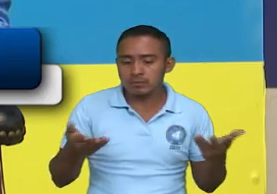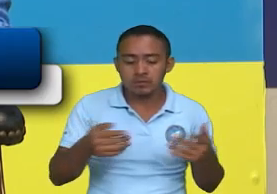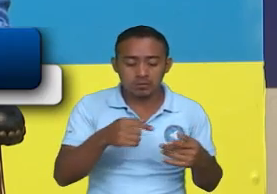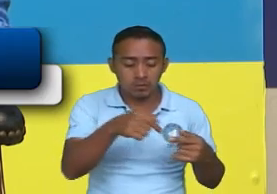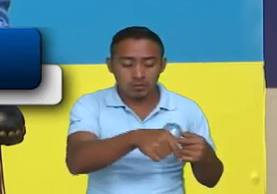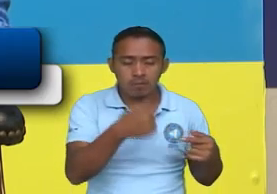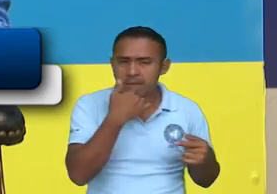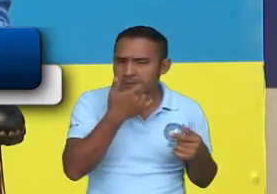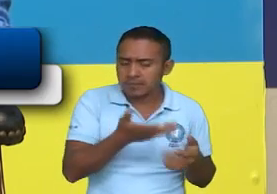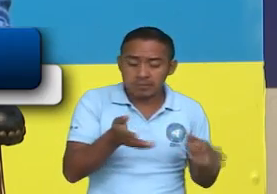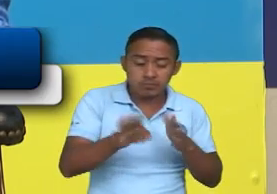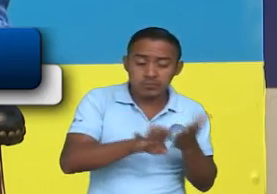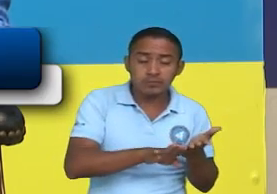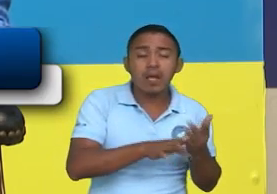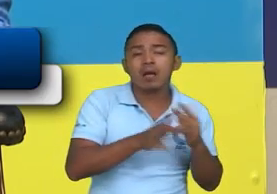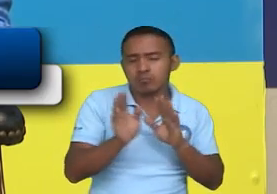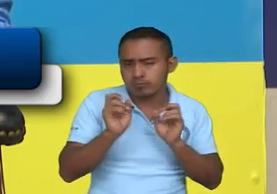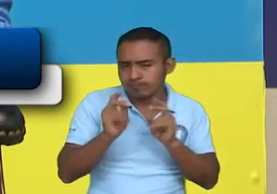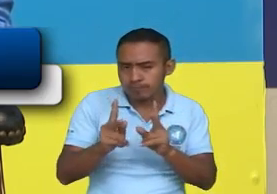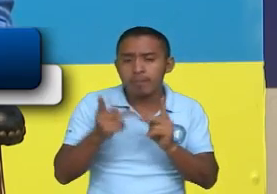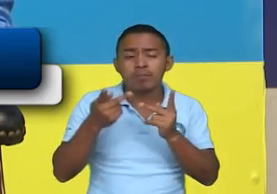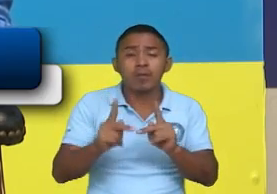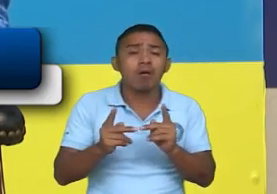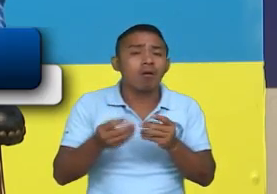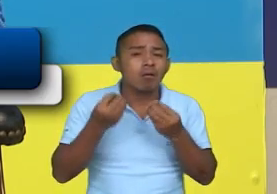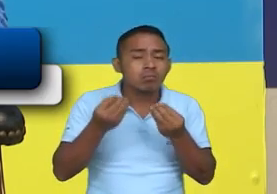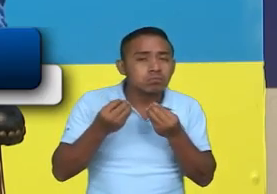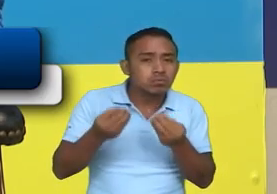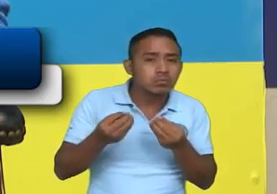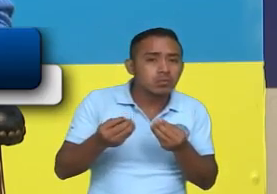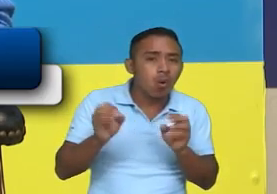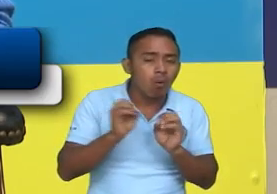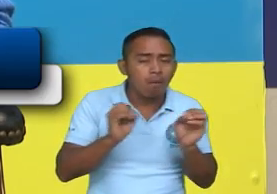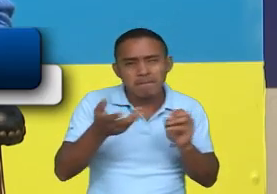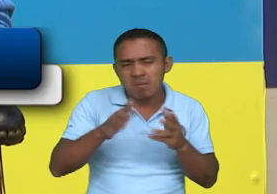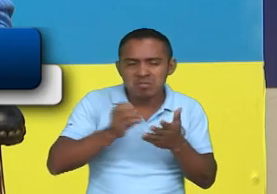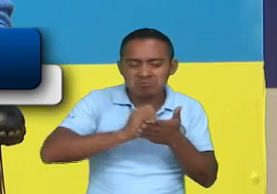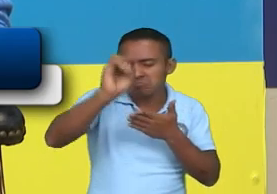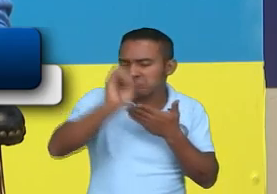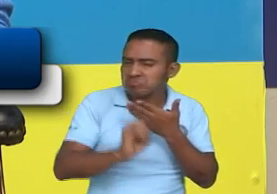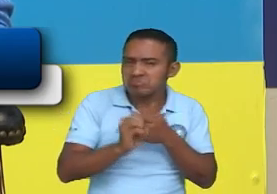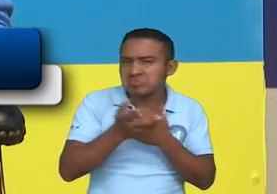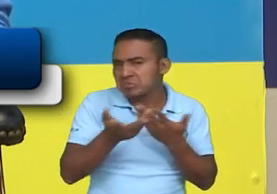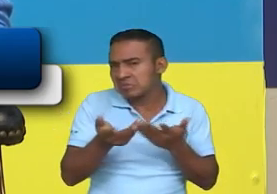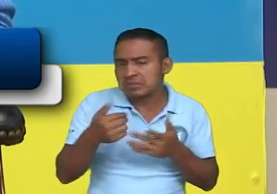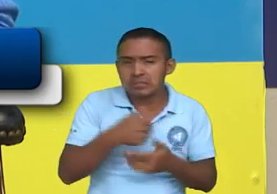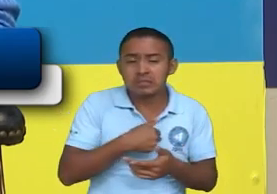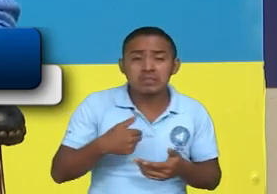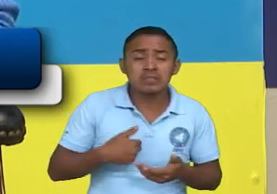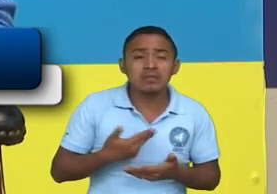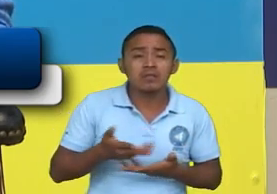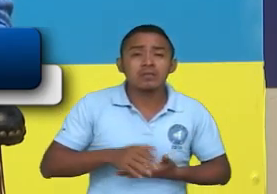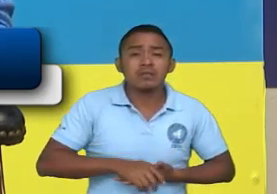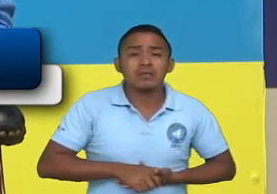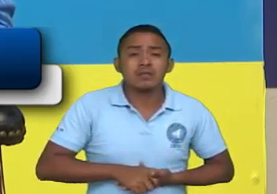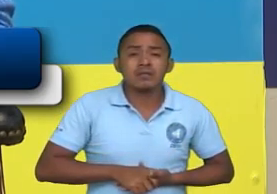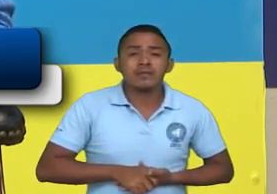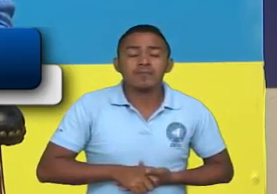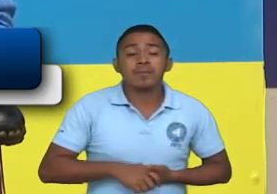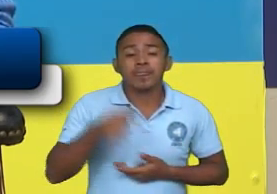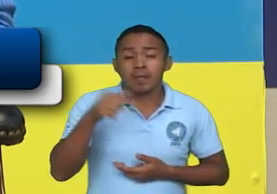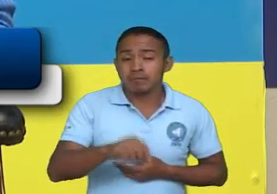Porque bueno, bien me decía usted, a veces los padres están un poco lastimados pues emocionalmente cuando les acaba de morir su bebé y